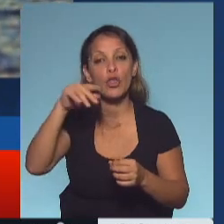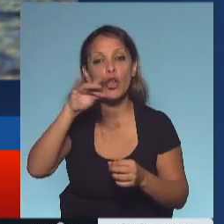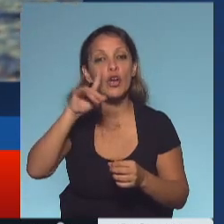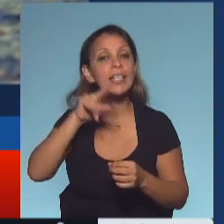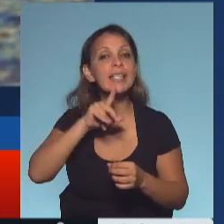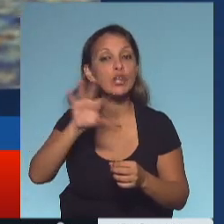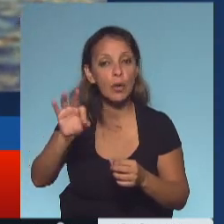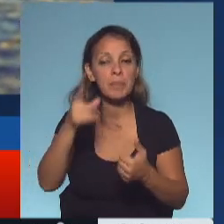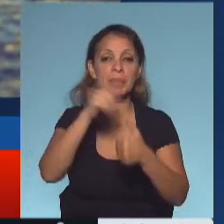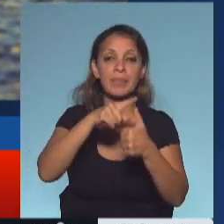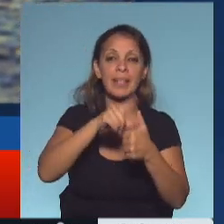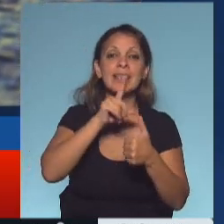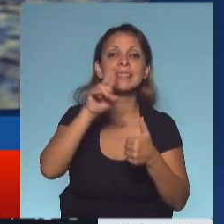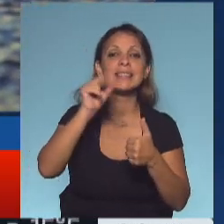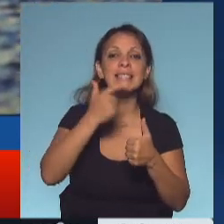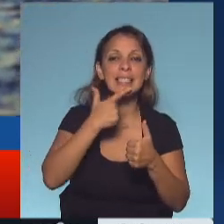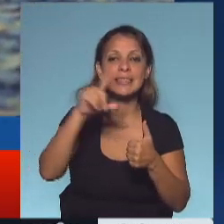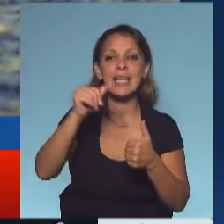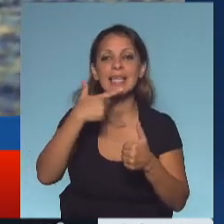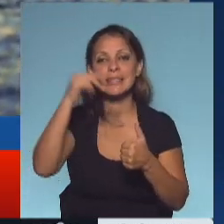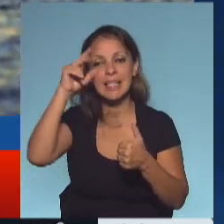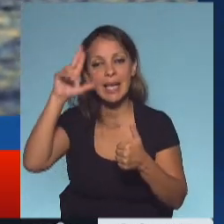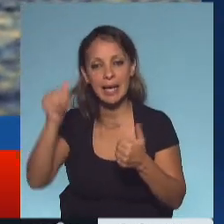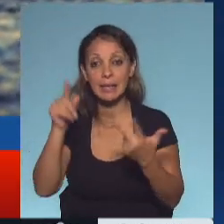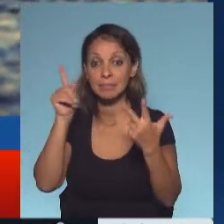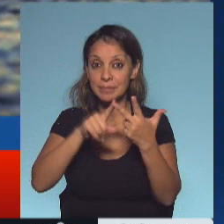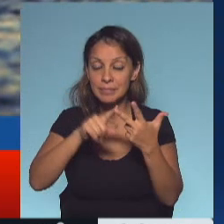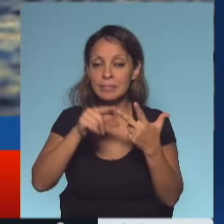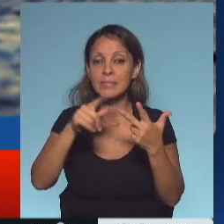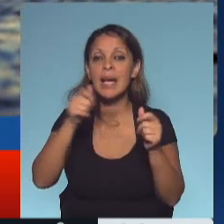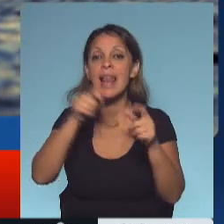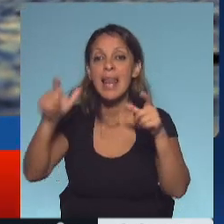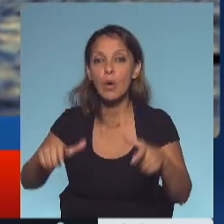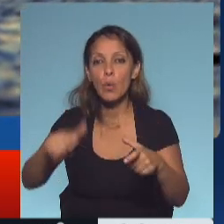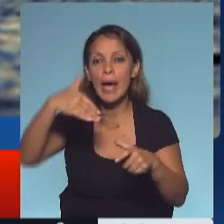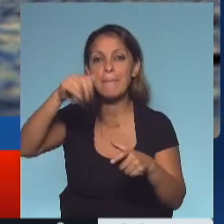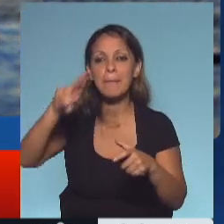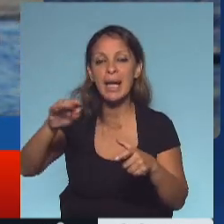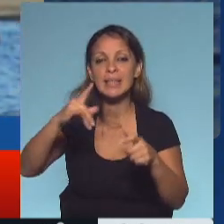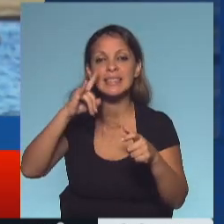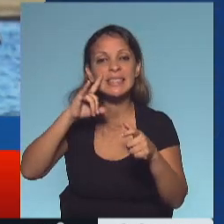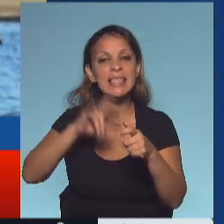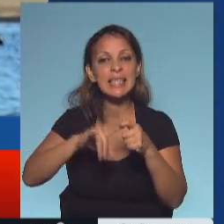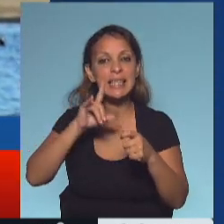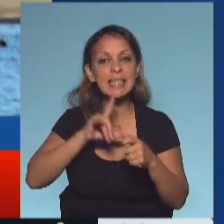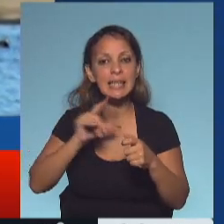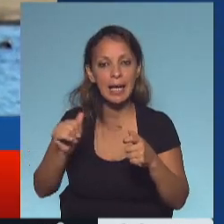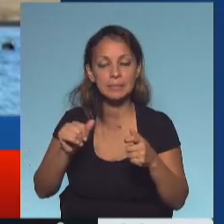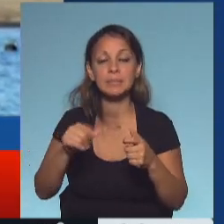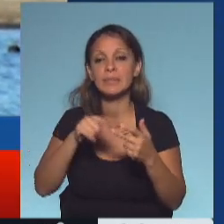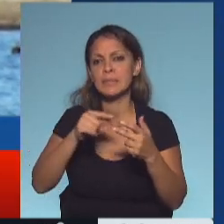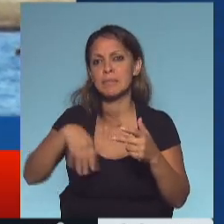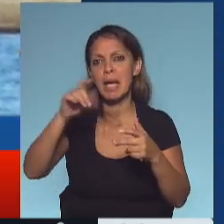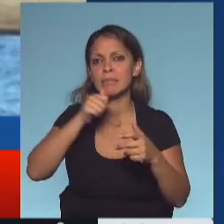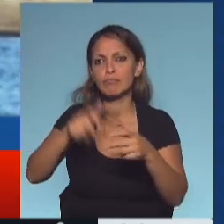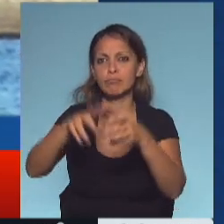la Sierra, y comprenderá Laguna de Mar Chiquita, Laguna Salada de mayor superficie lacustre de la